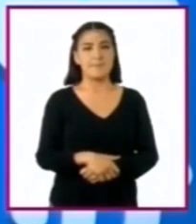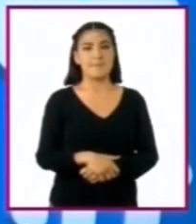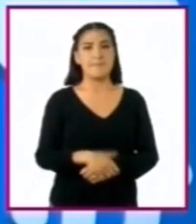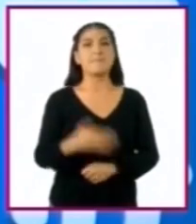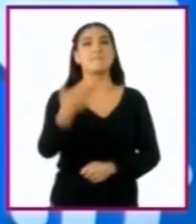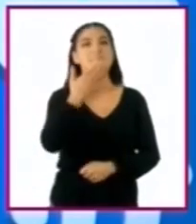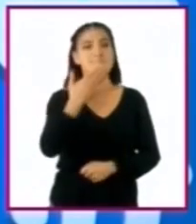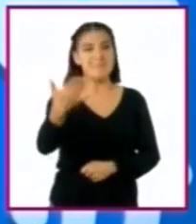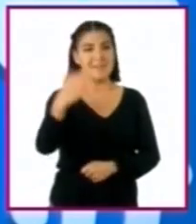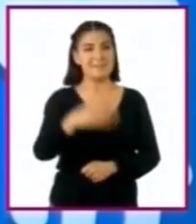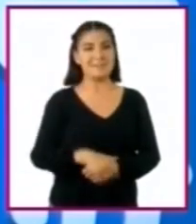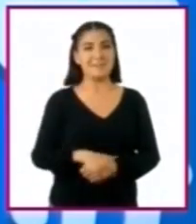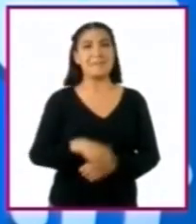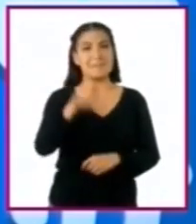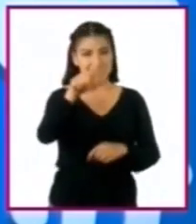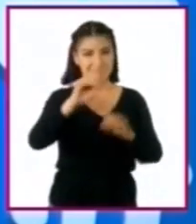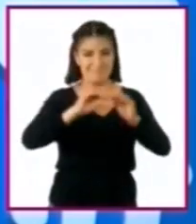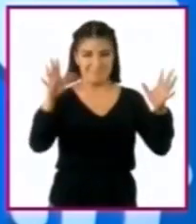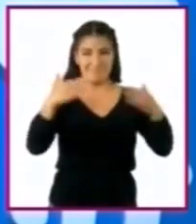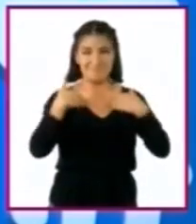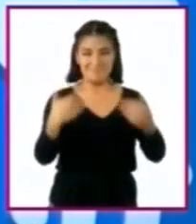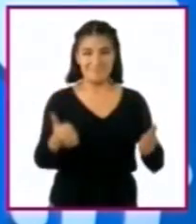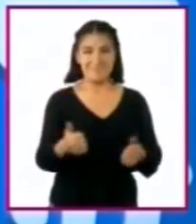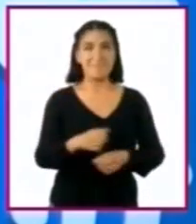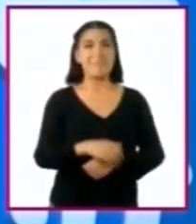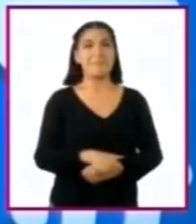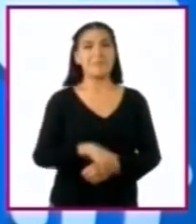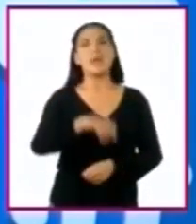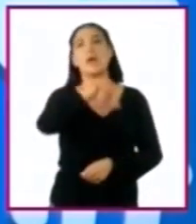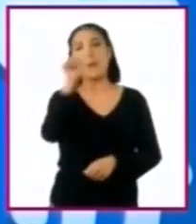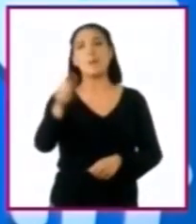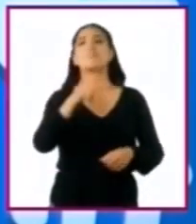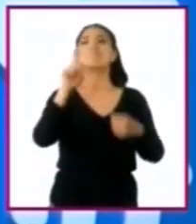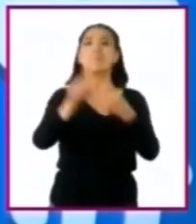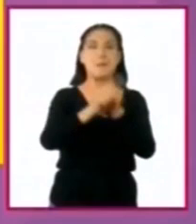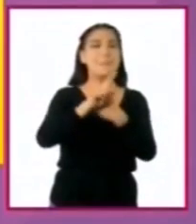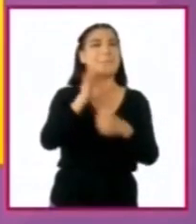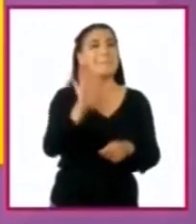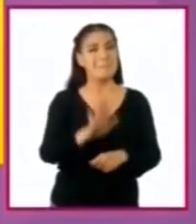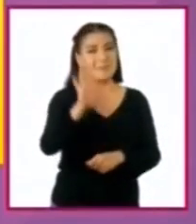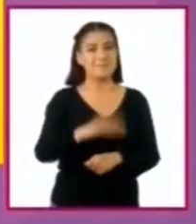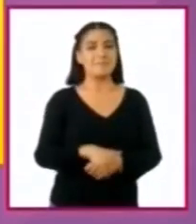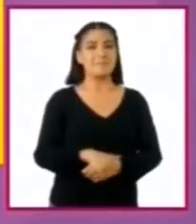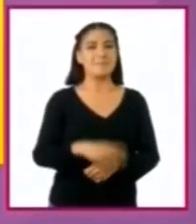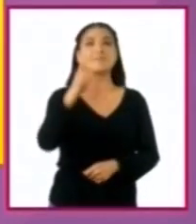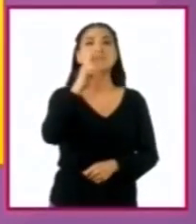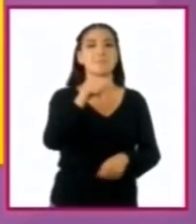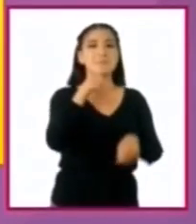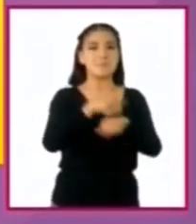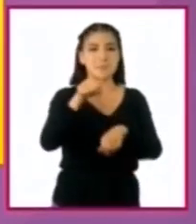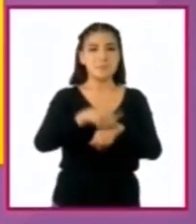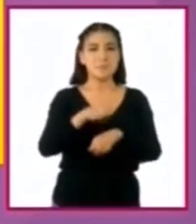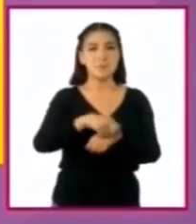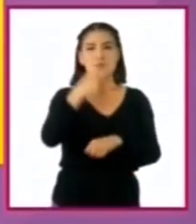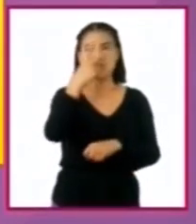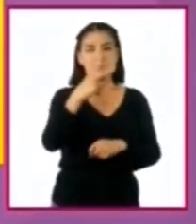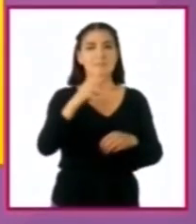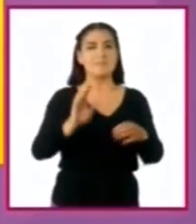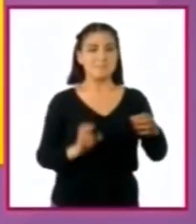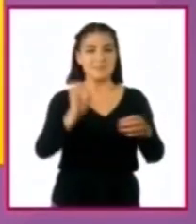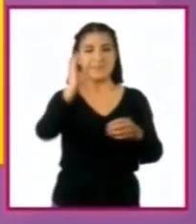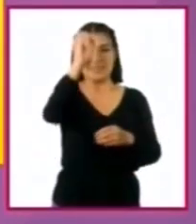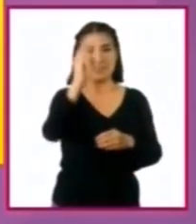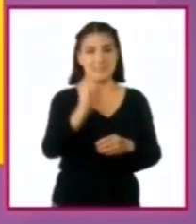Muy bien, va quedando claro. Hagamos otro reto similar. Encontraremos dos números que sumados den 0